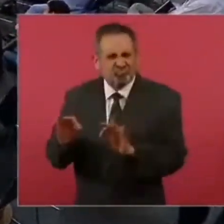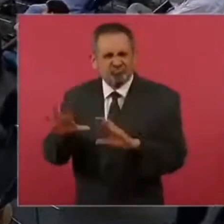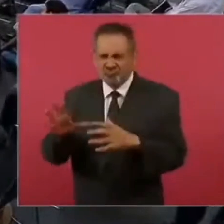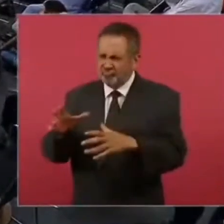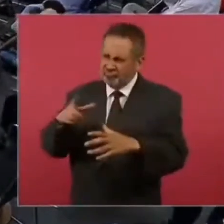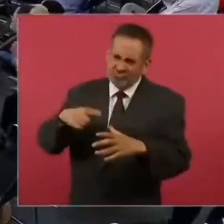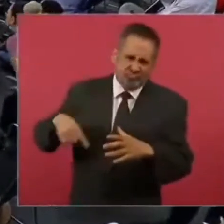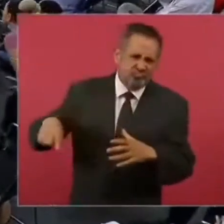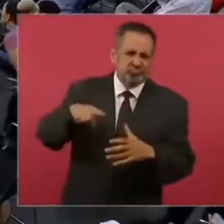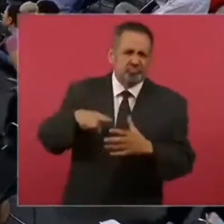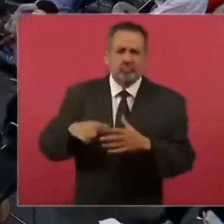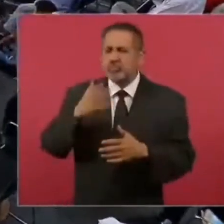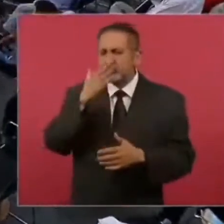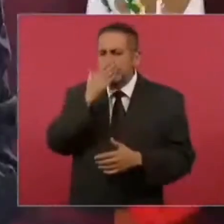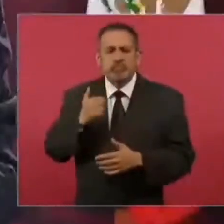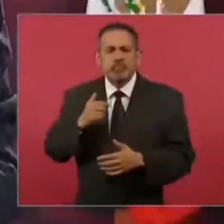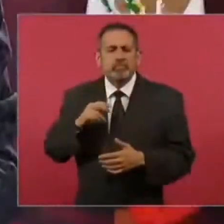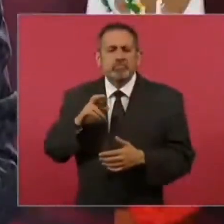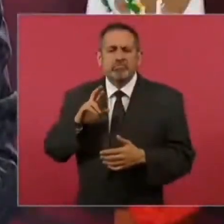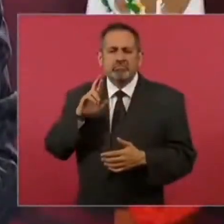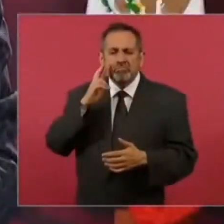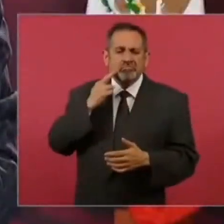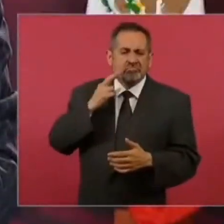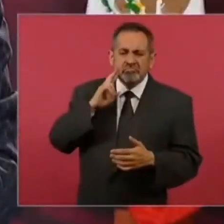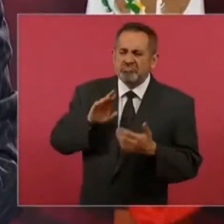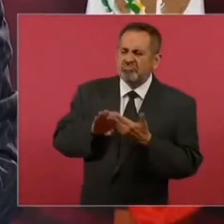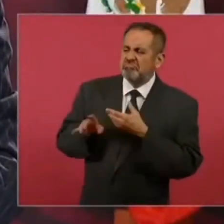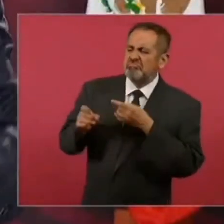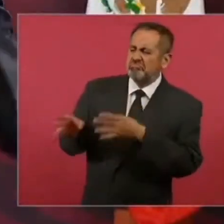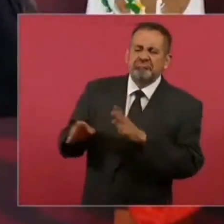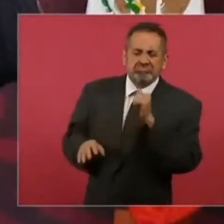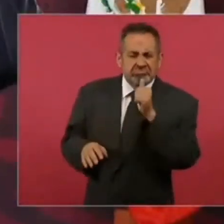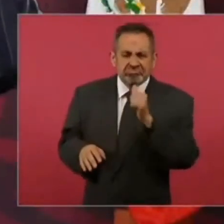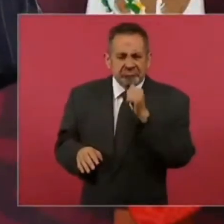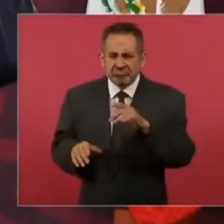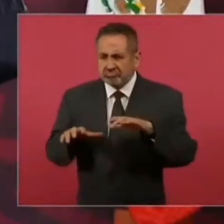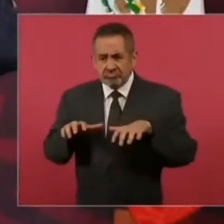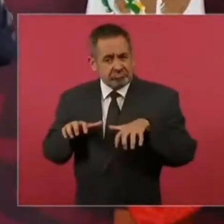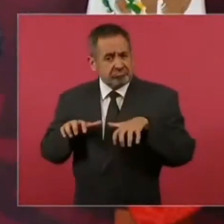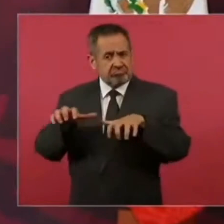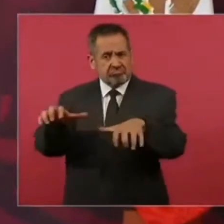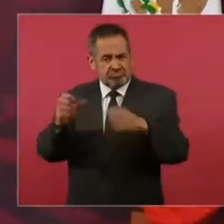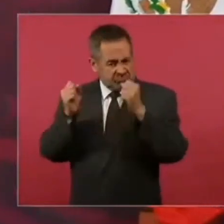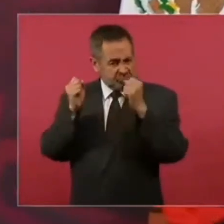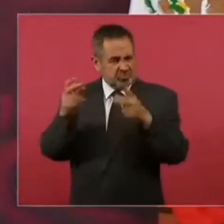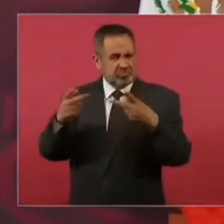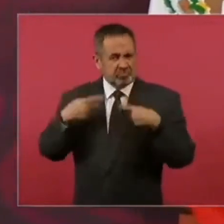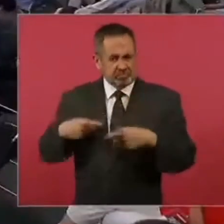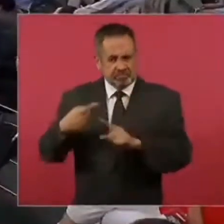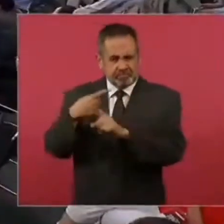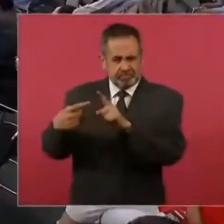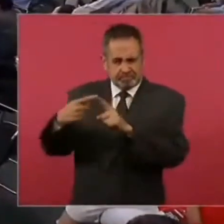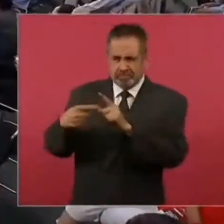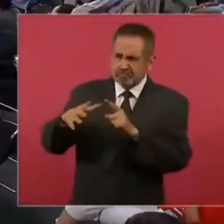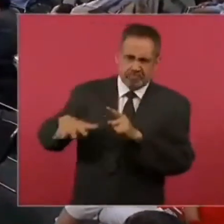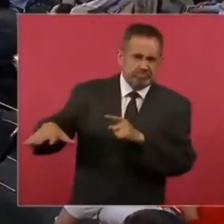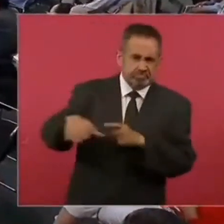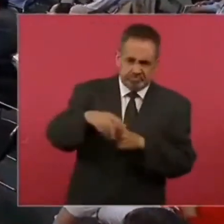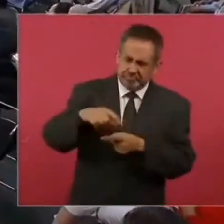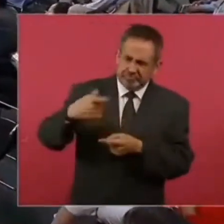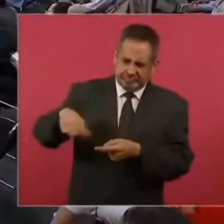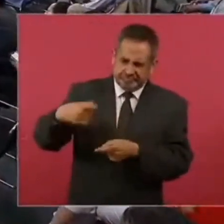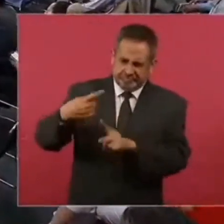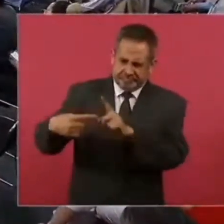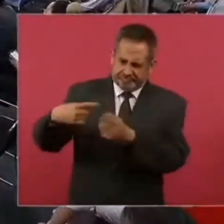no racistas, ladinos. Hay mucha gente de clase media que está respaldando el movimiento